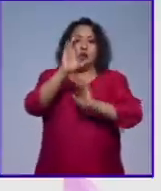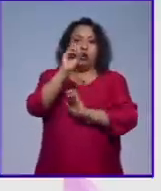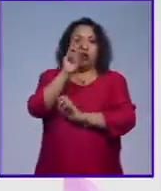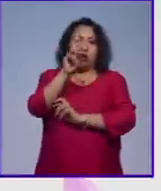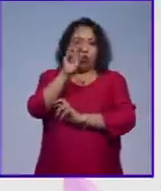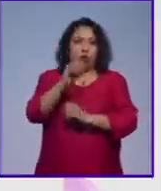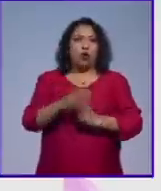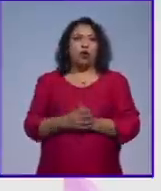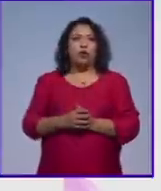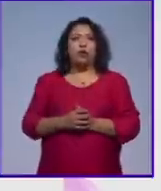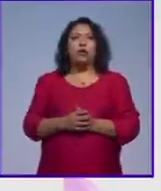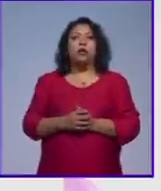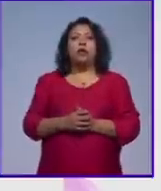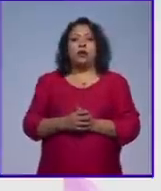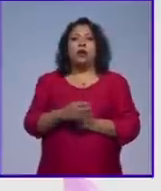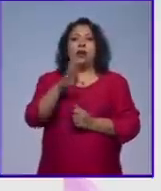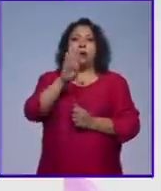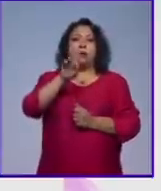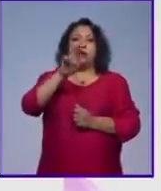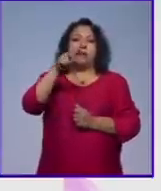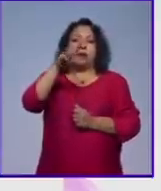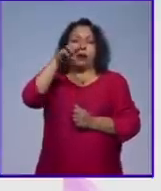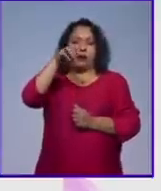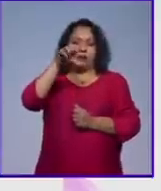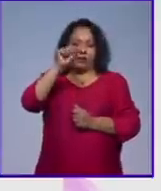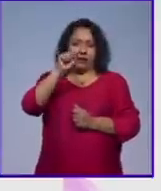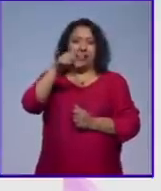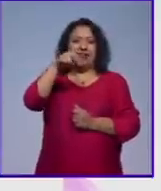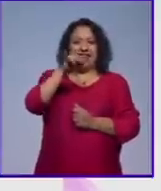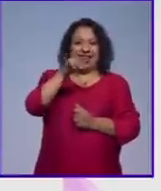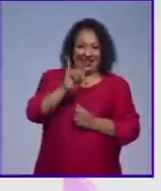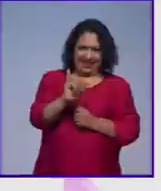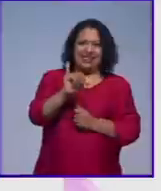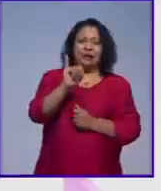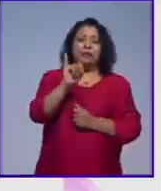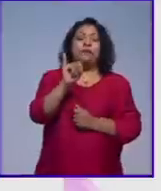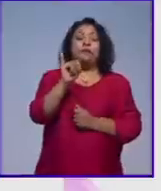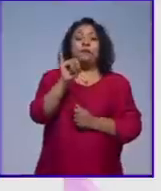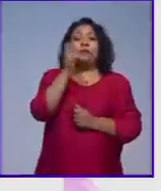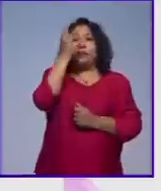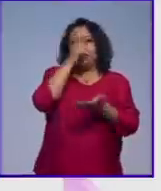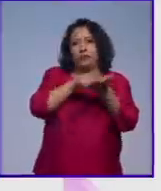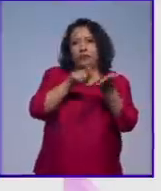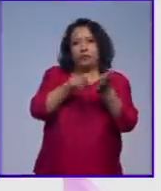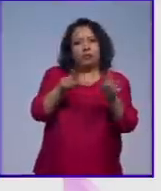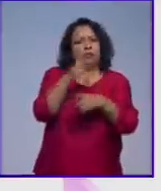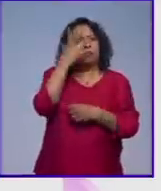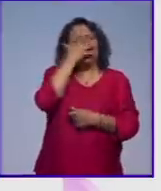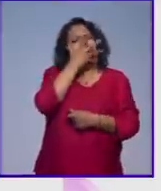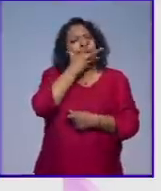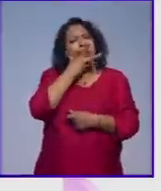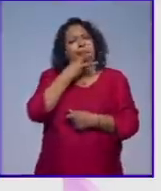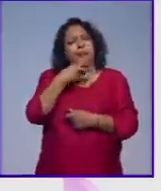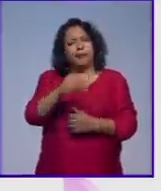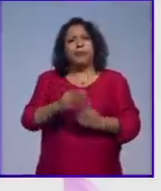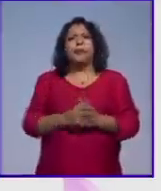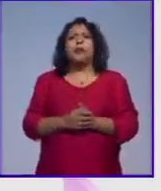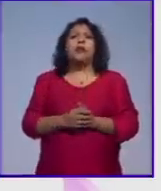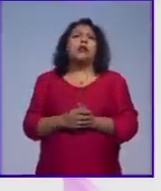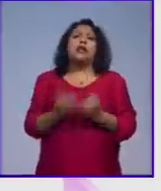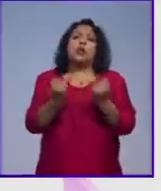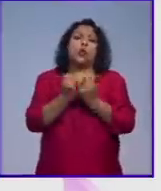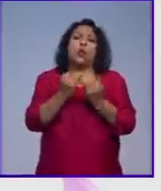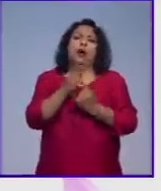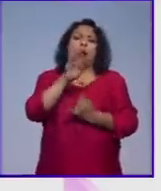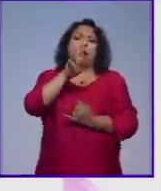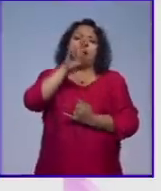Está de Johannes Brahms, está Nanny, que es una obra maravillosa, que, como todo lo de